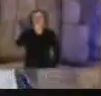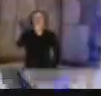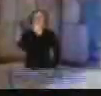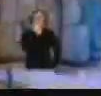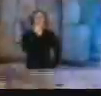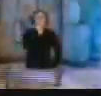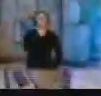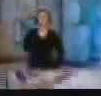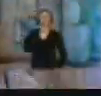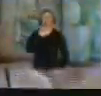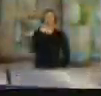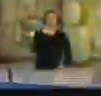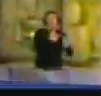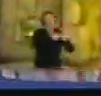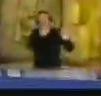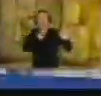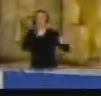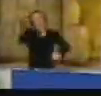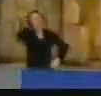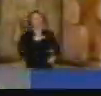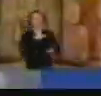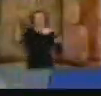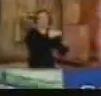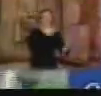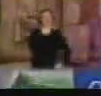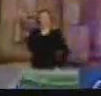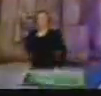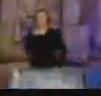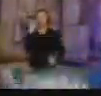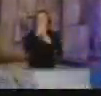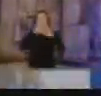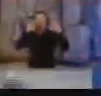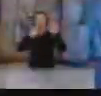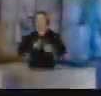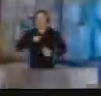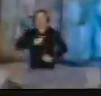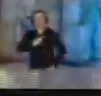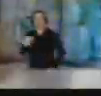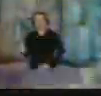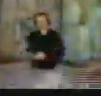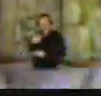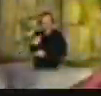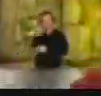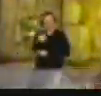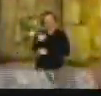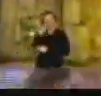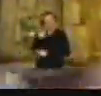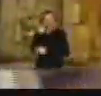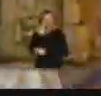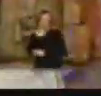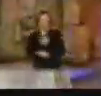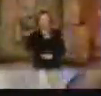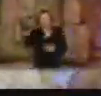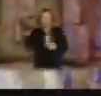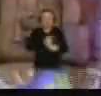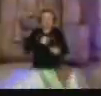Si haces dieta, si estás como un tamboril, no te asustes, ven aquí, sacia tu apetito y consigue un cuerpo